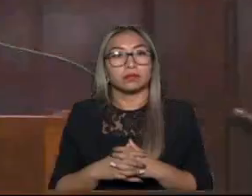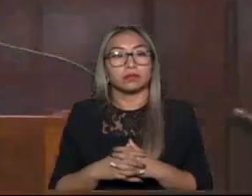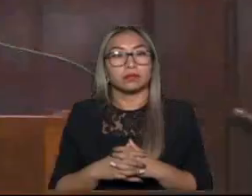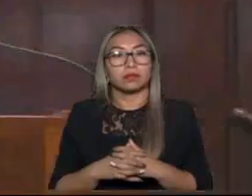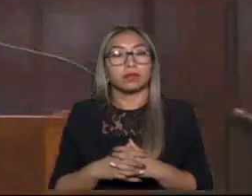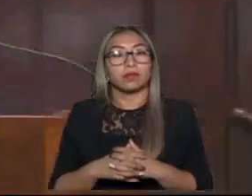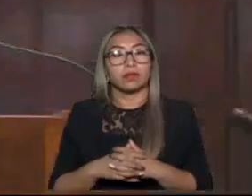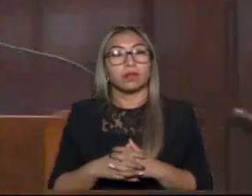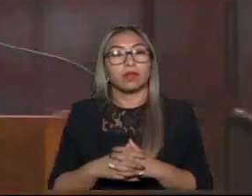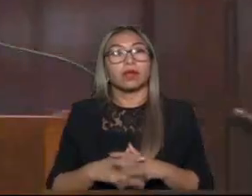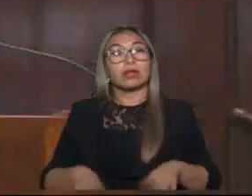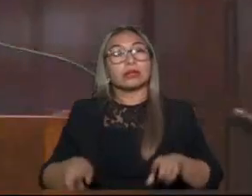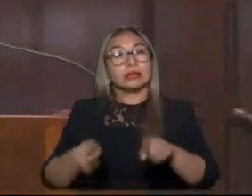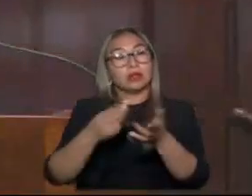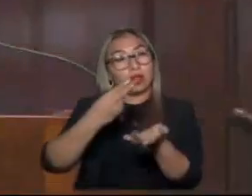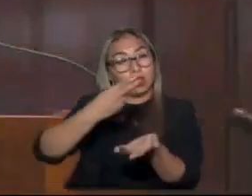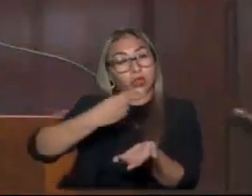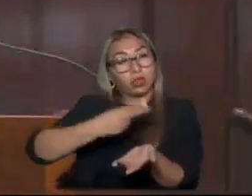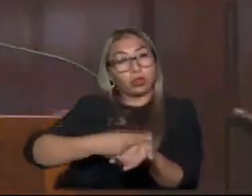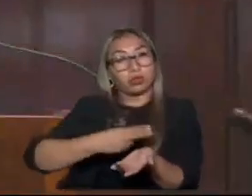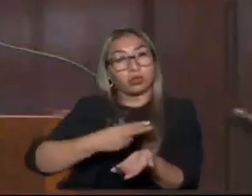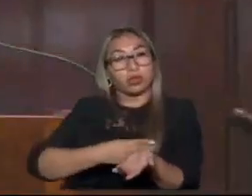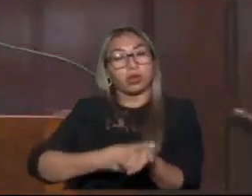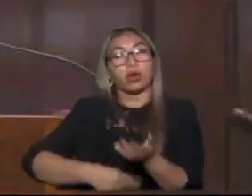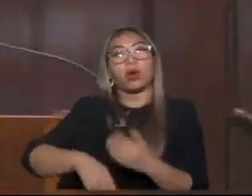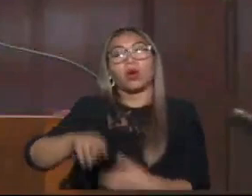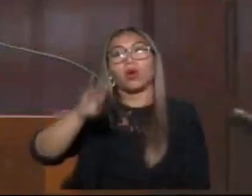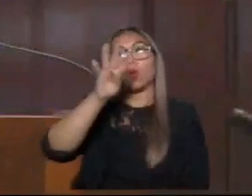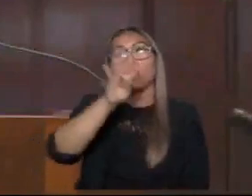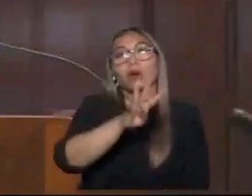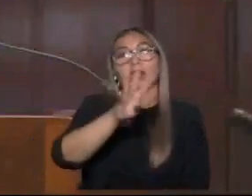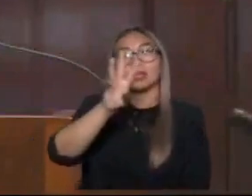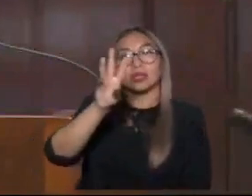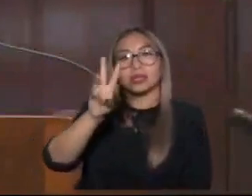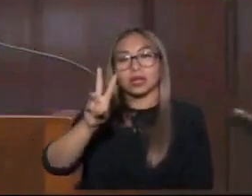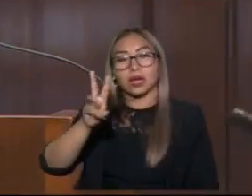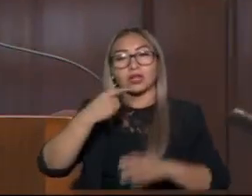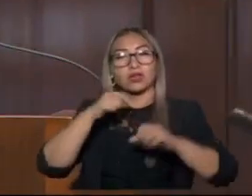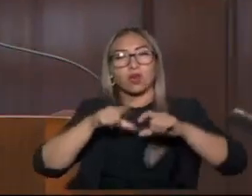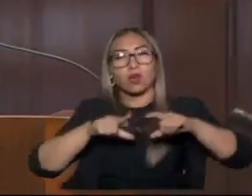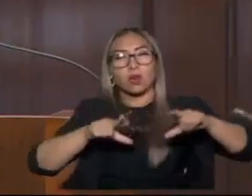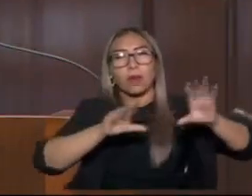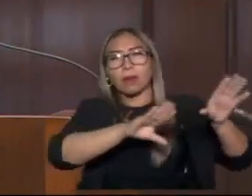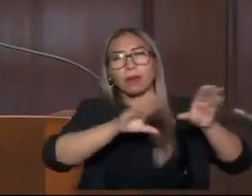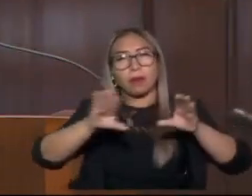Un complejo hospitalario con 46 quirófanos,